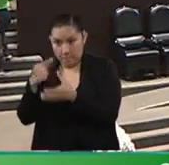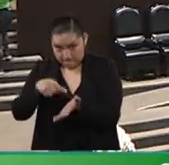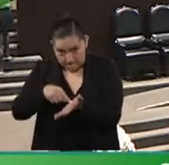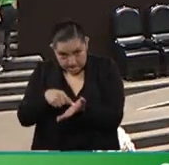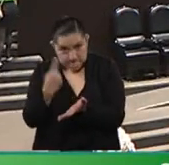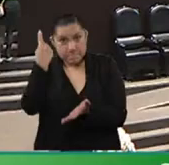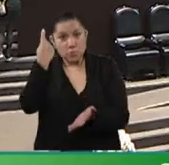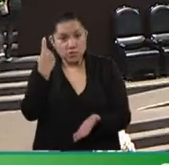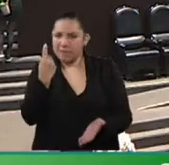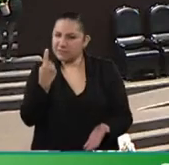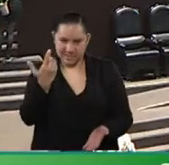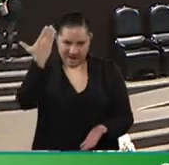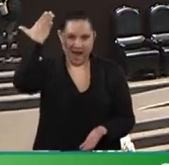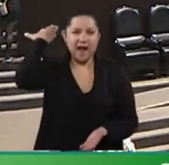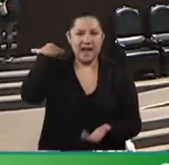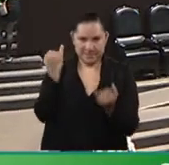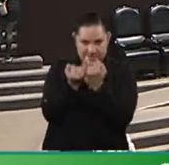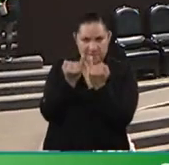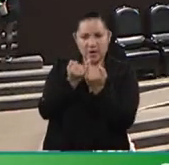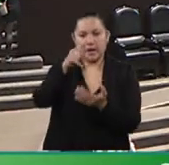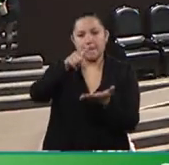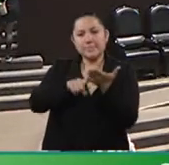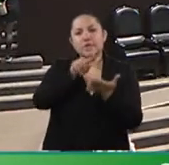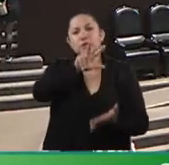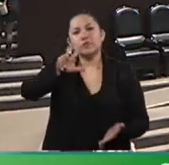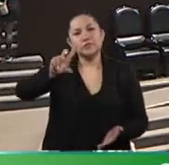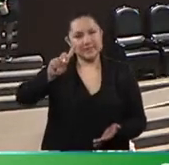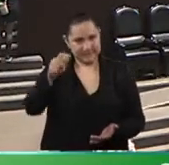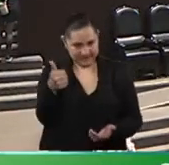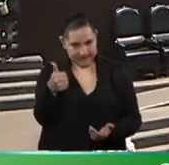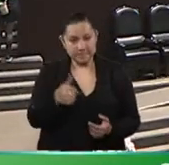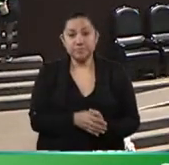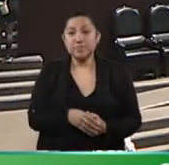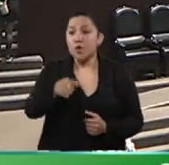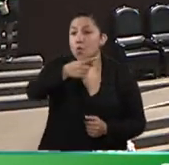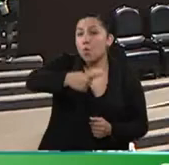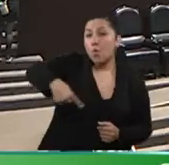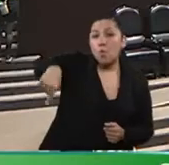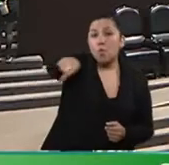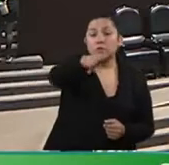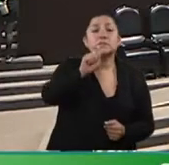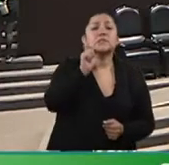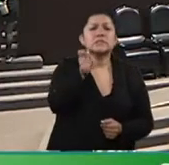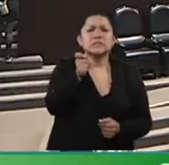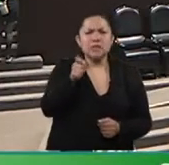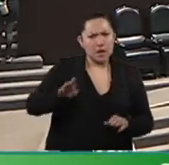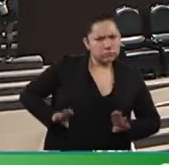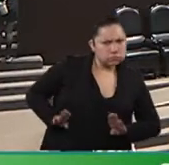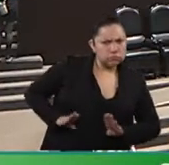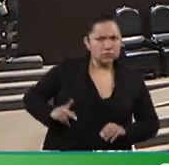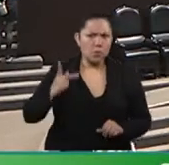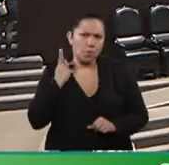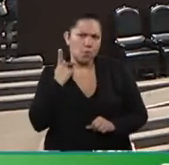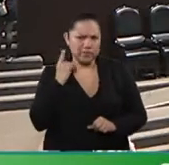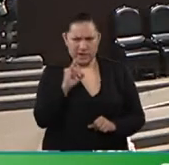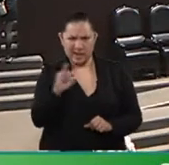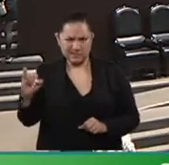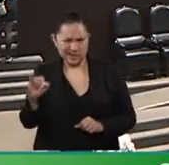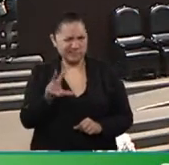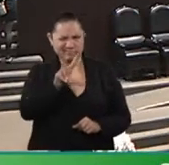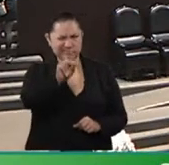1836 ustedes ustedes no son de izquierda ustedes